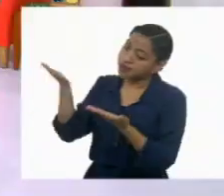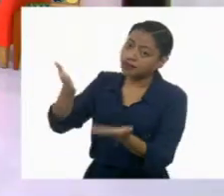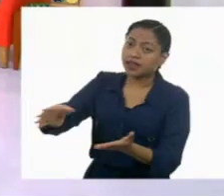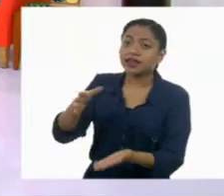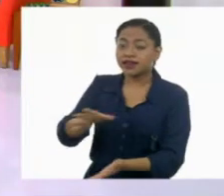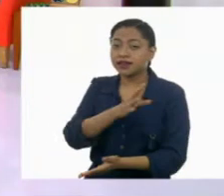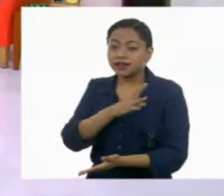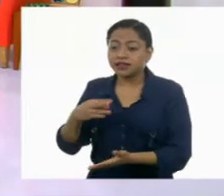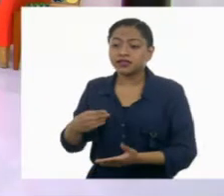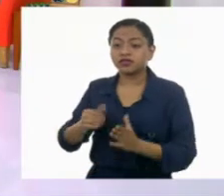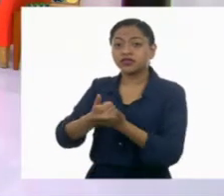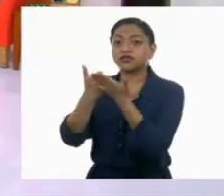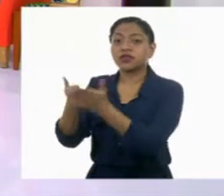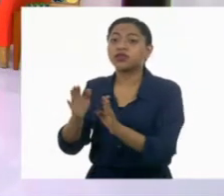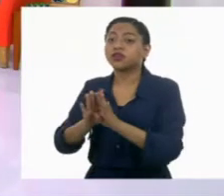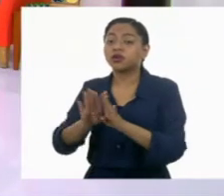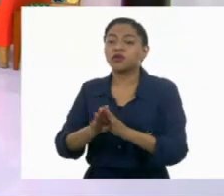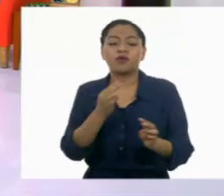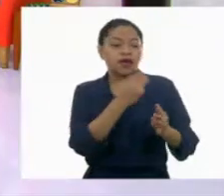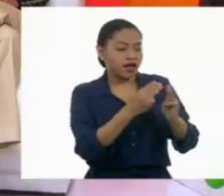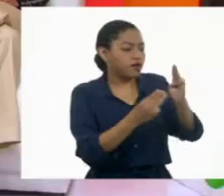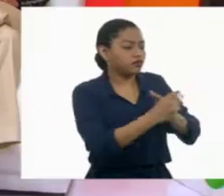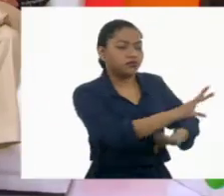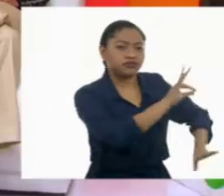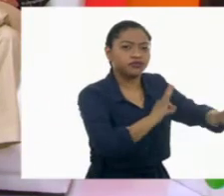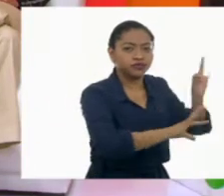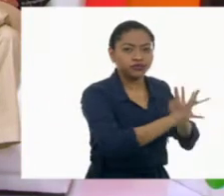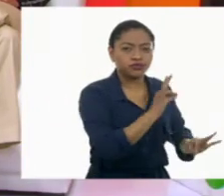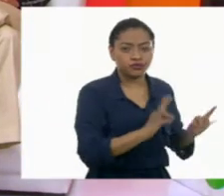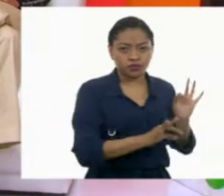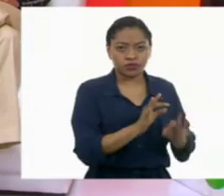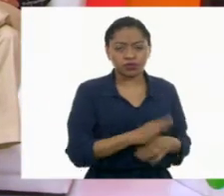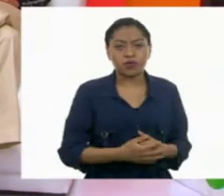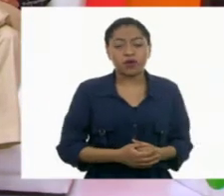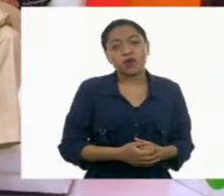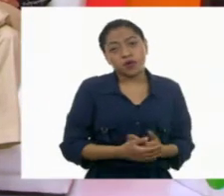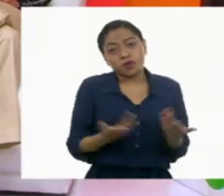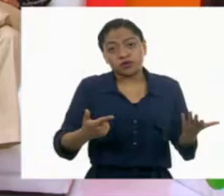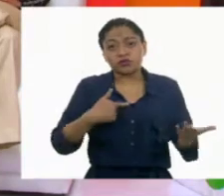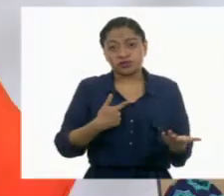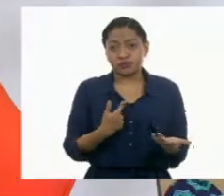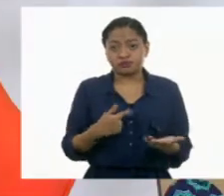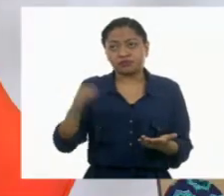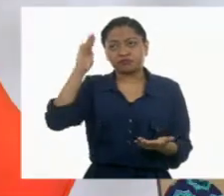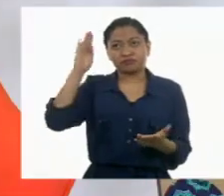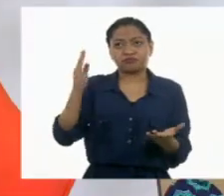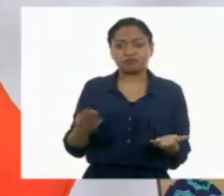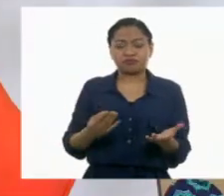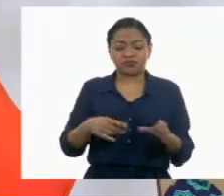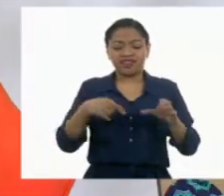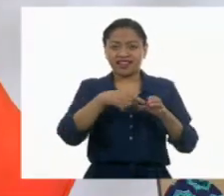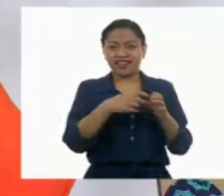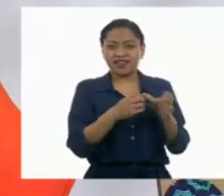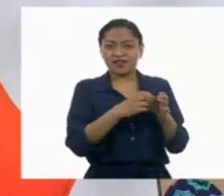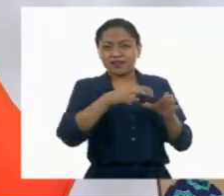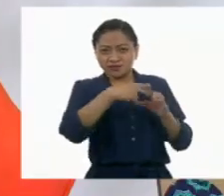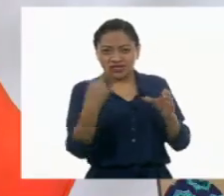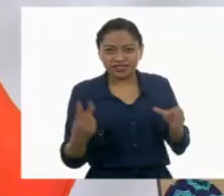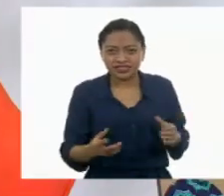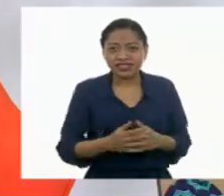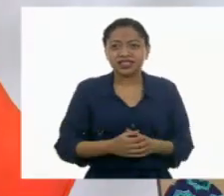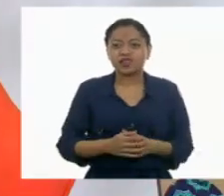sus materiales, como repito, toda esta parte de reuso, me atrevo a pensar los botecitos vacíos, las botellas